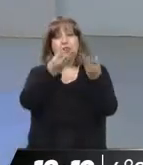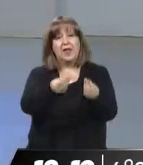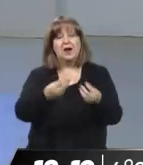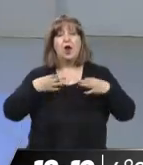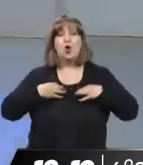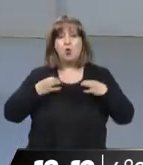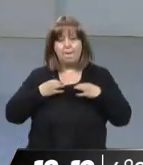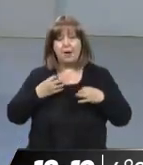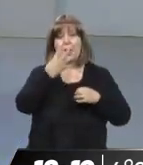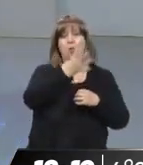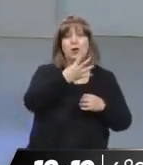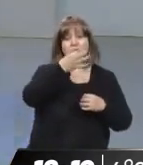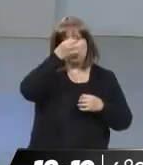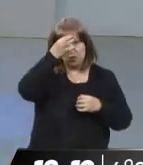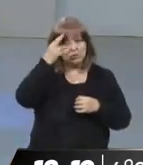ropa de abrigo.